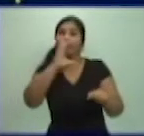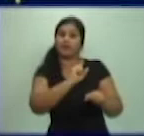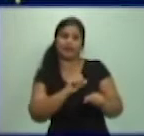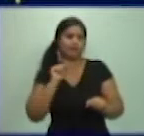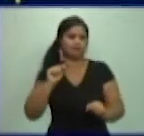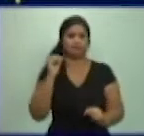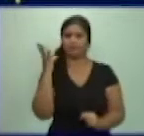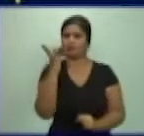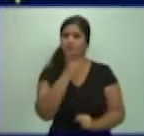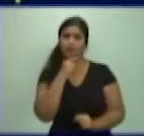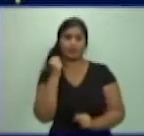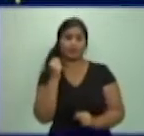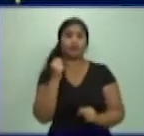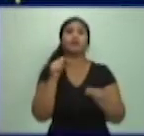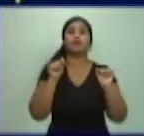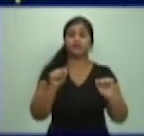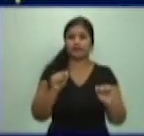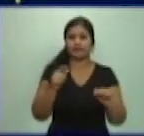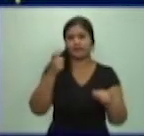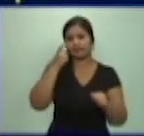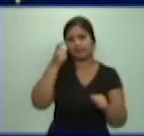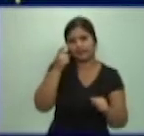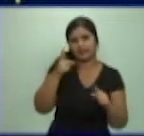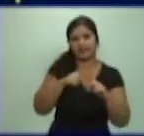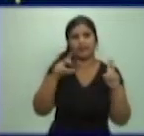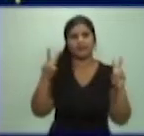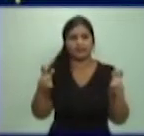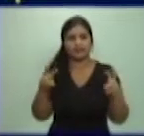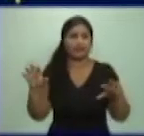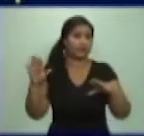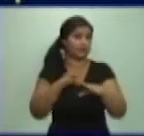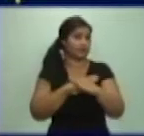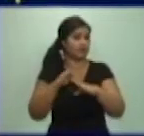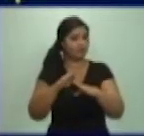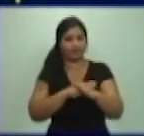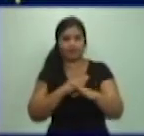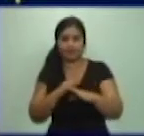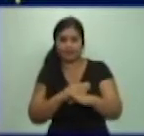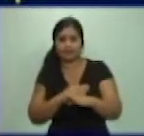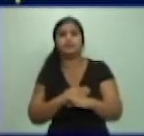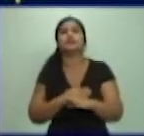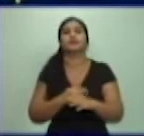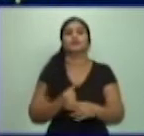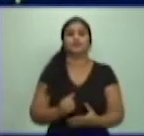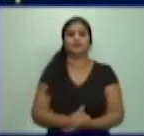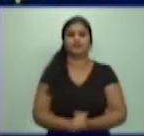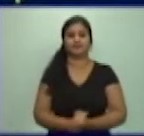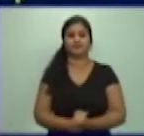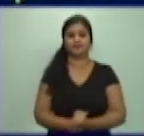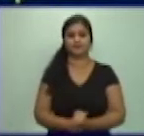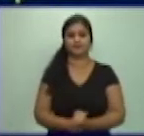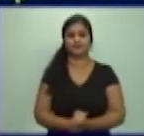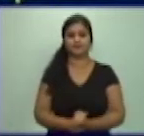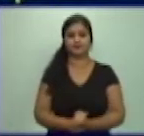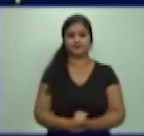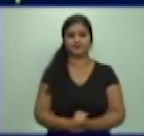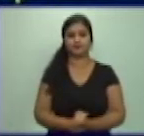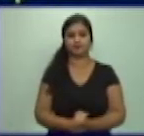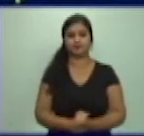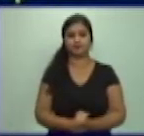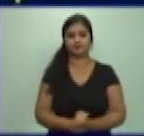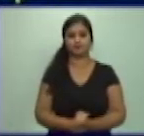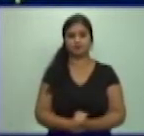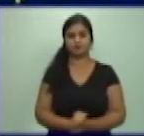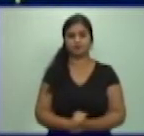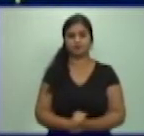bonito, donde nos hace referencia a los temas de las obras, a los géneros, a la tipología de cada una